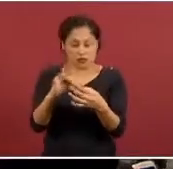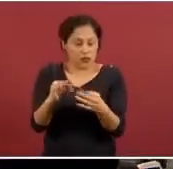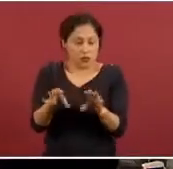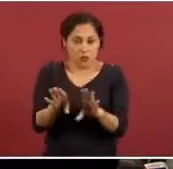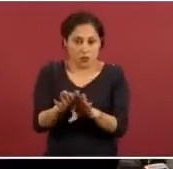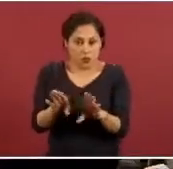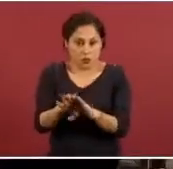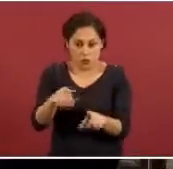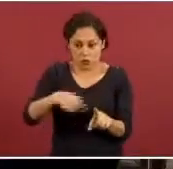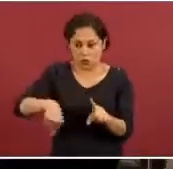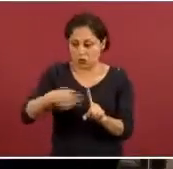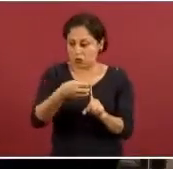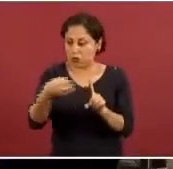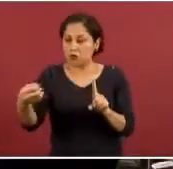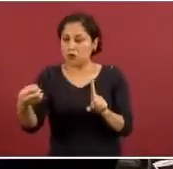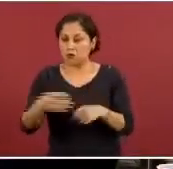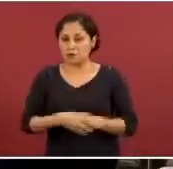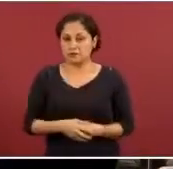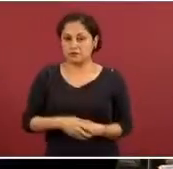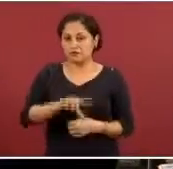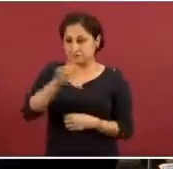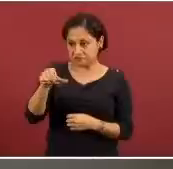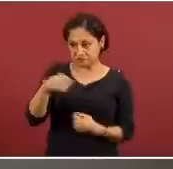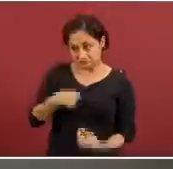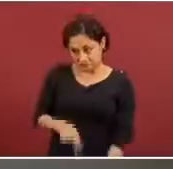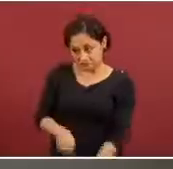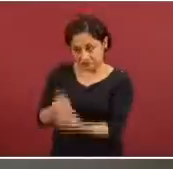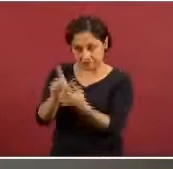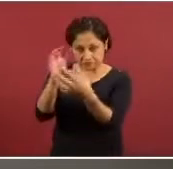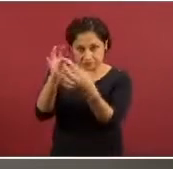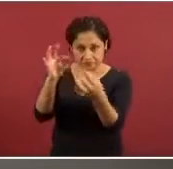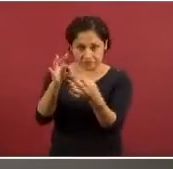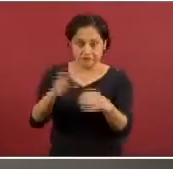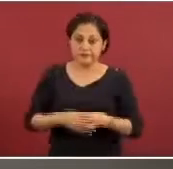de esta función. Muchas gracias.